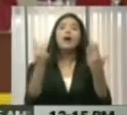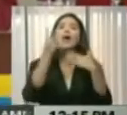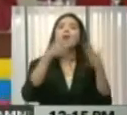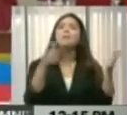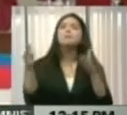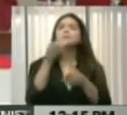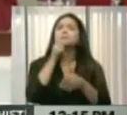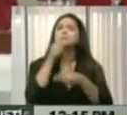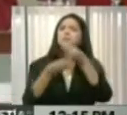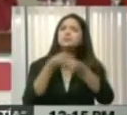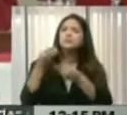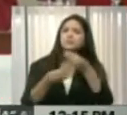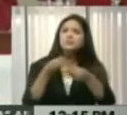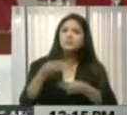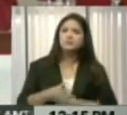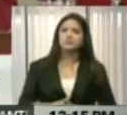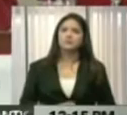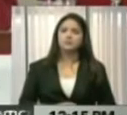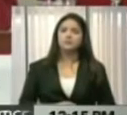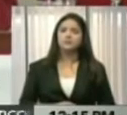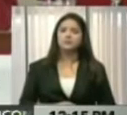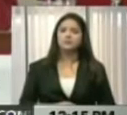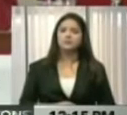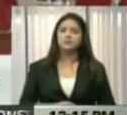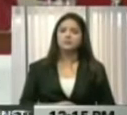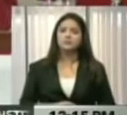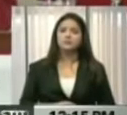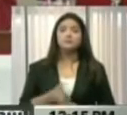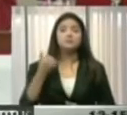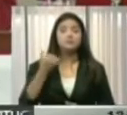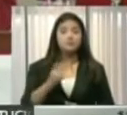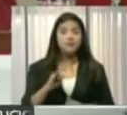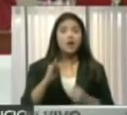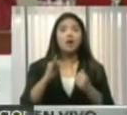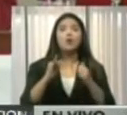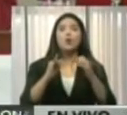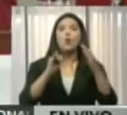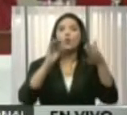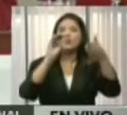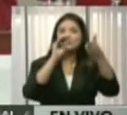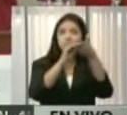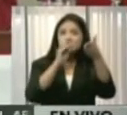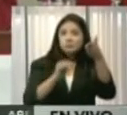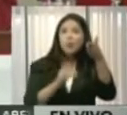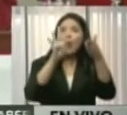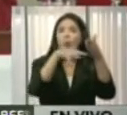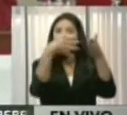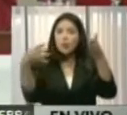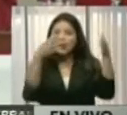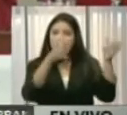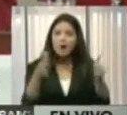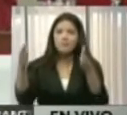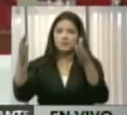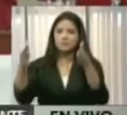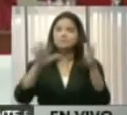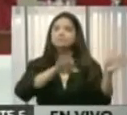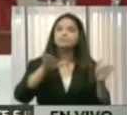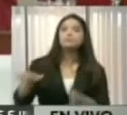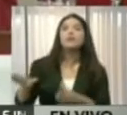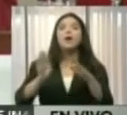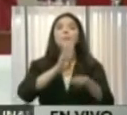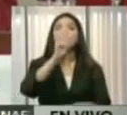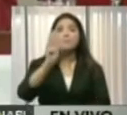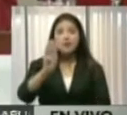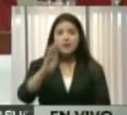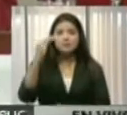elaborará en este punto y contará con un cronograma. B. El plan